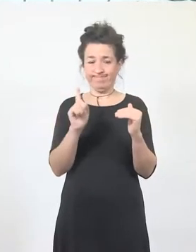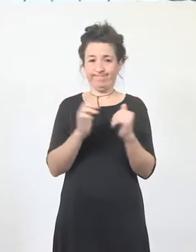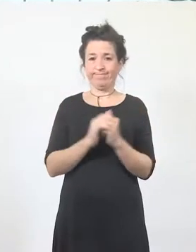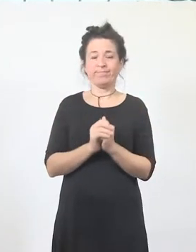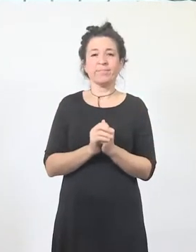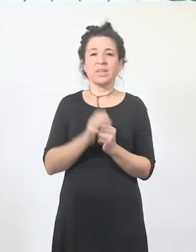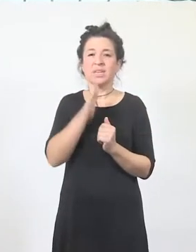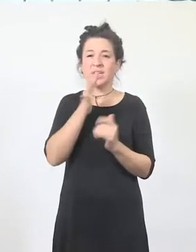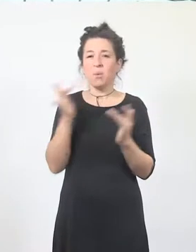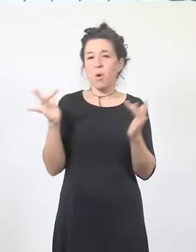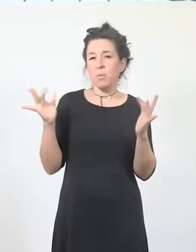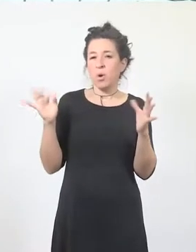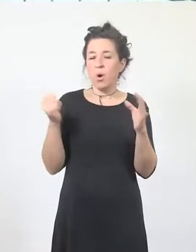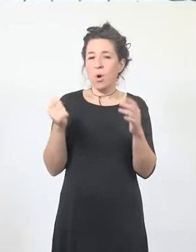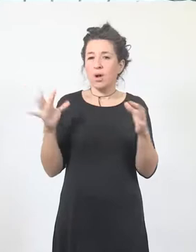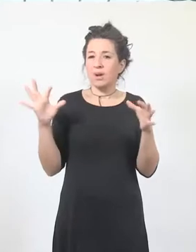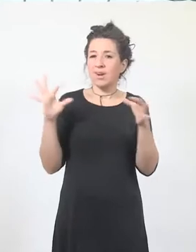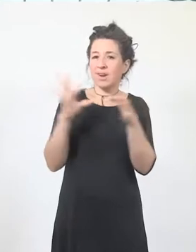a esa relación,